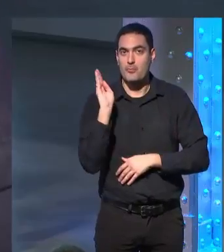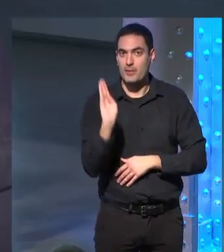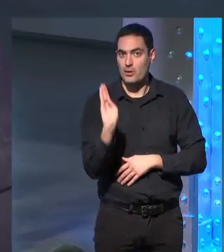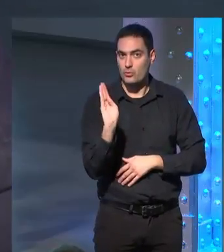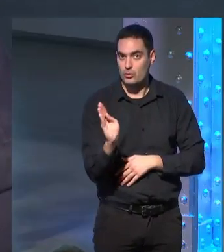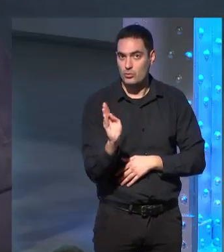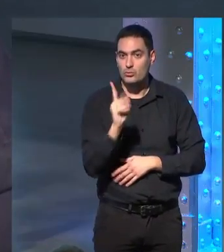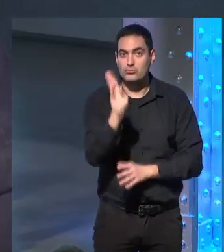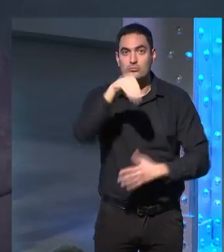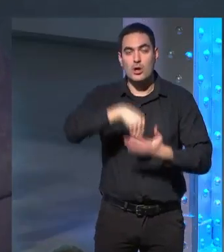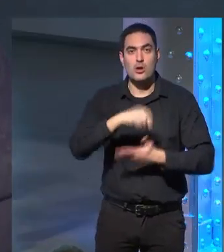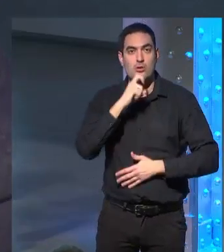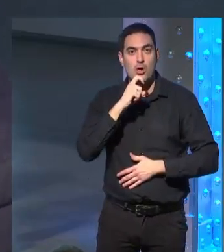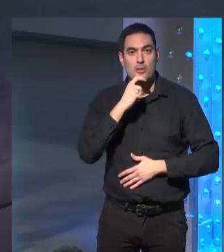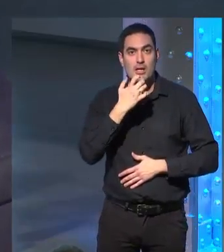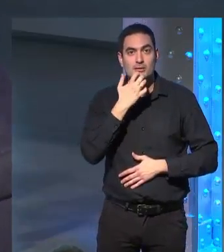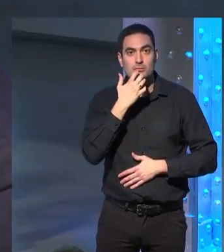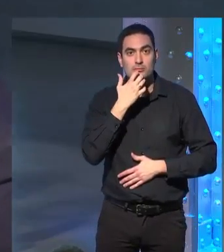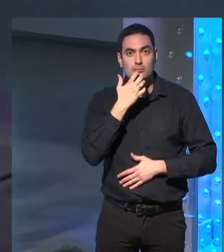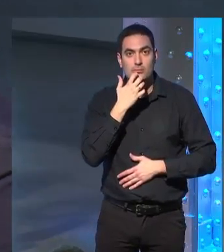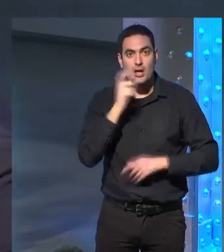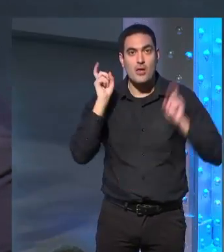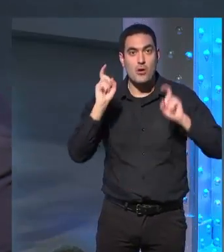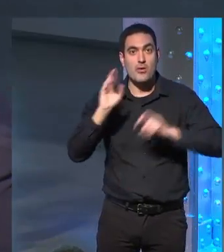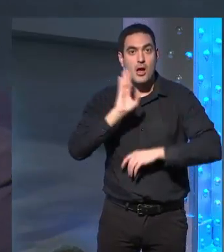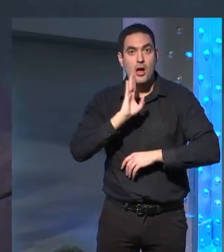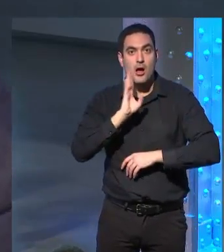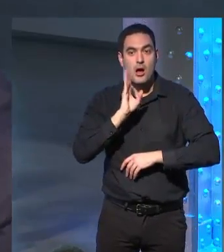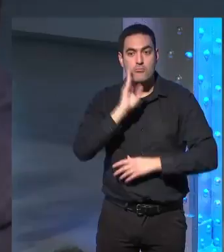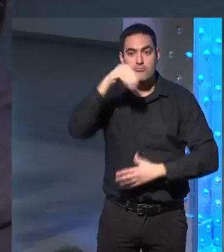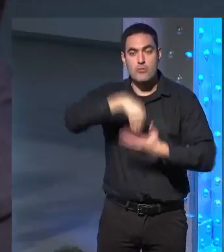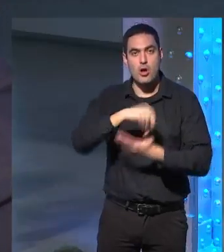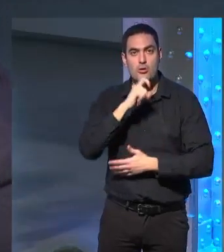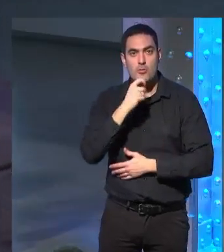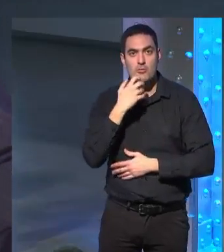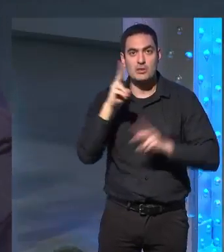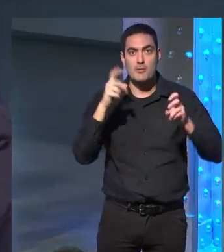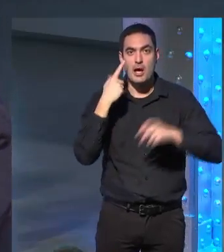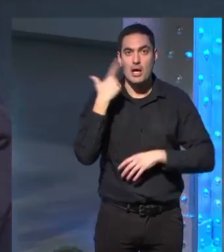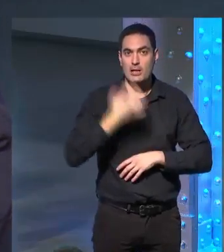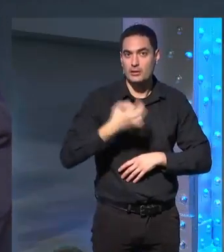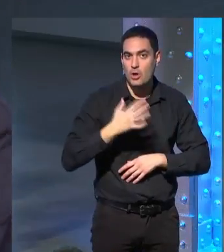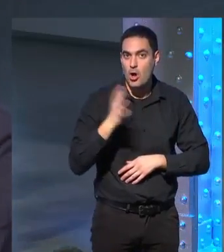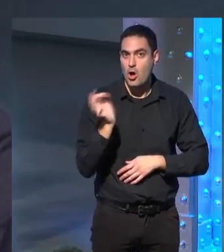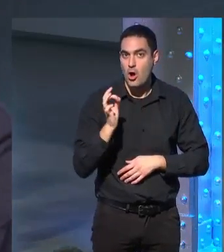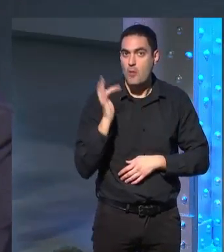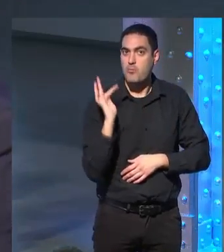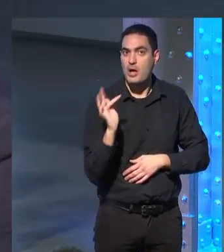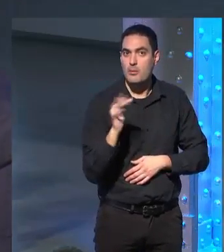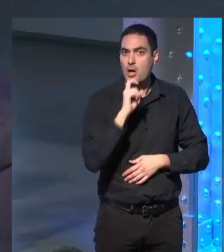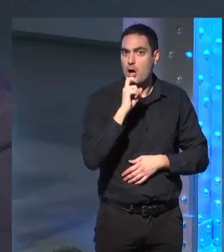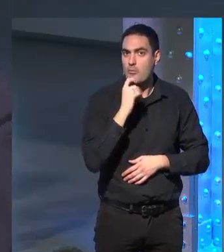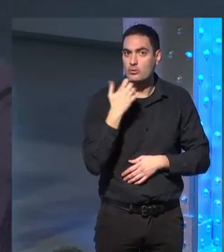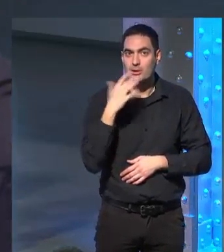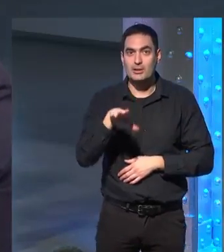crees que se debe incorporar esa educación tanto en riesgos como en ventajas,